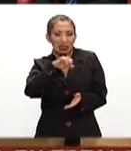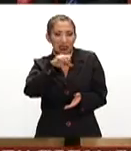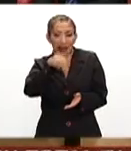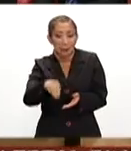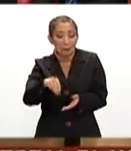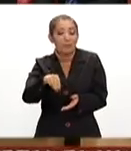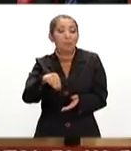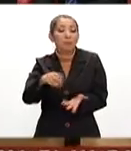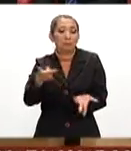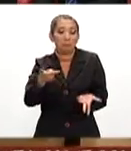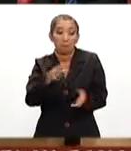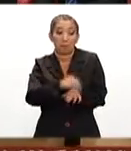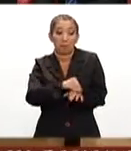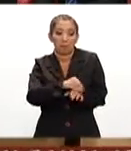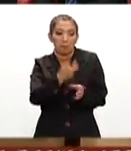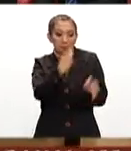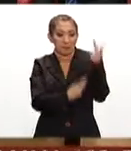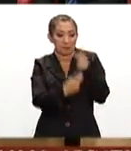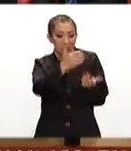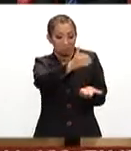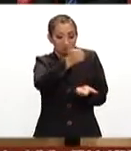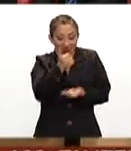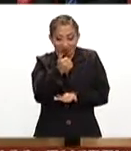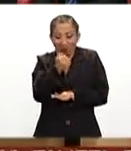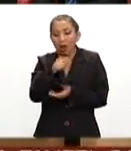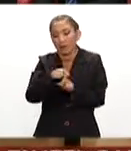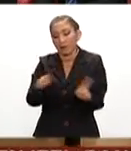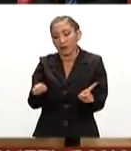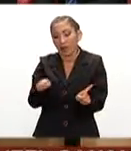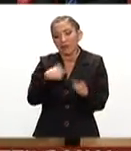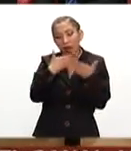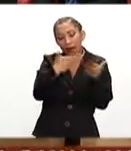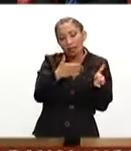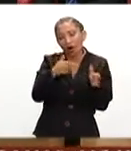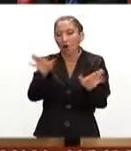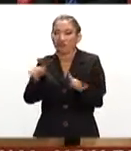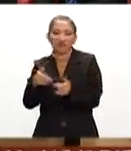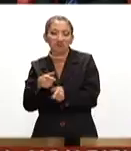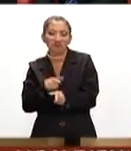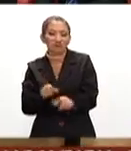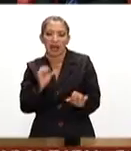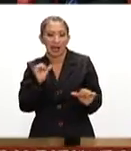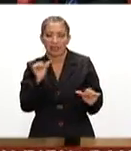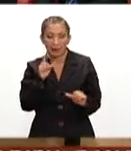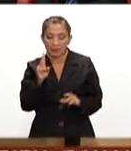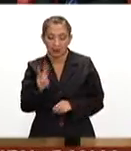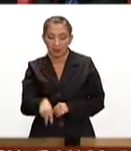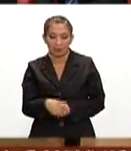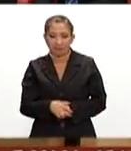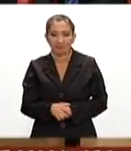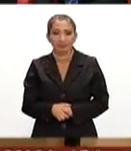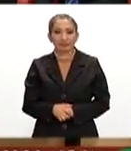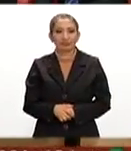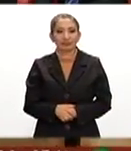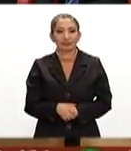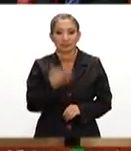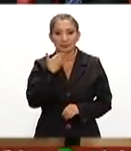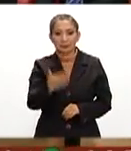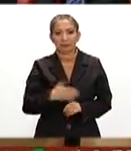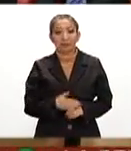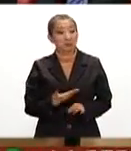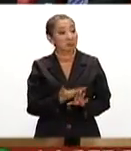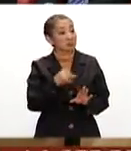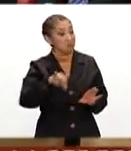permitió, el crédito que nos dieron hizo la diferencia entre abrir, claro, o no abrir, ¿no? Entonces, claro, la verdad fue muy bueno.